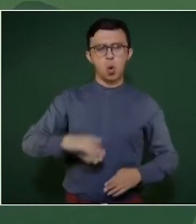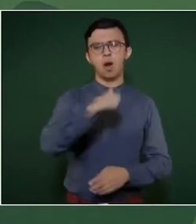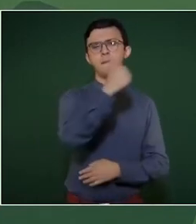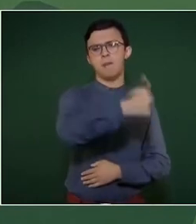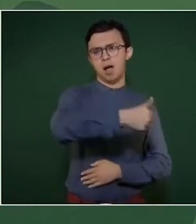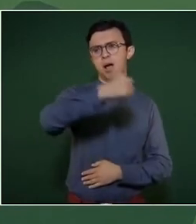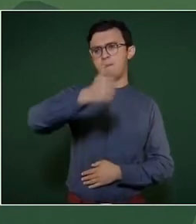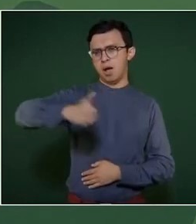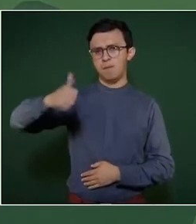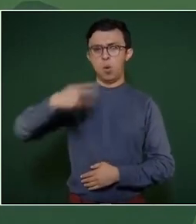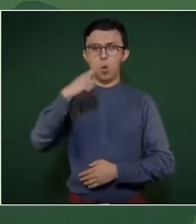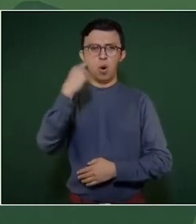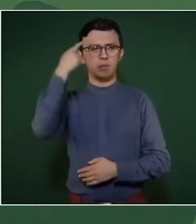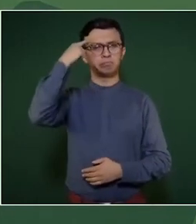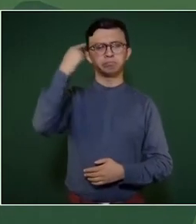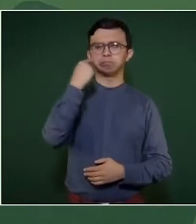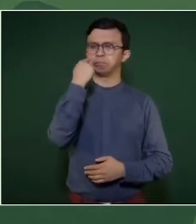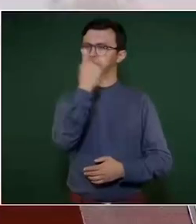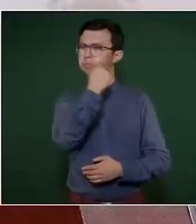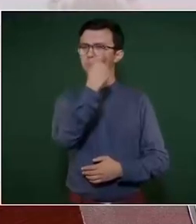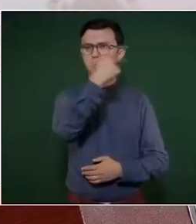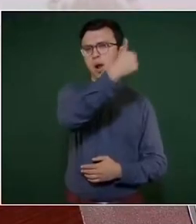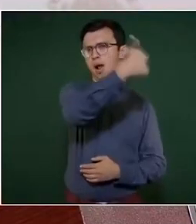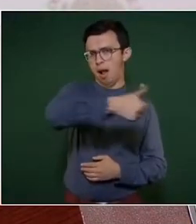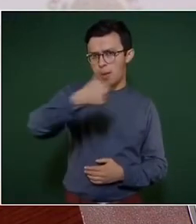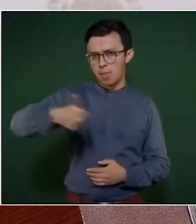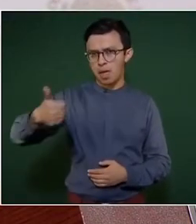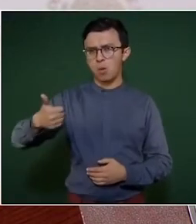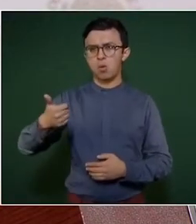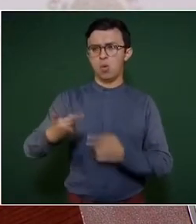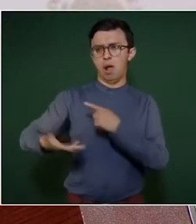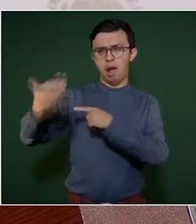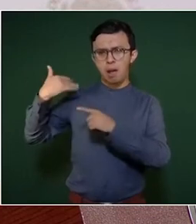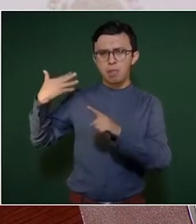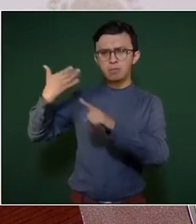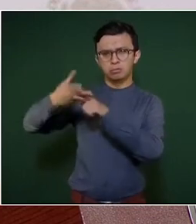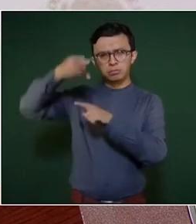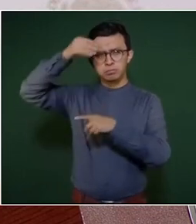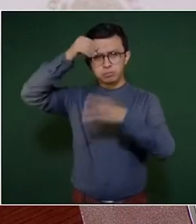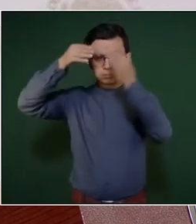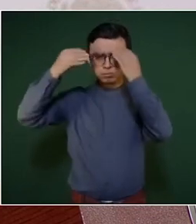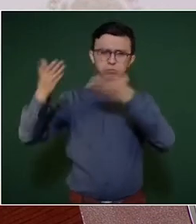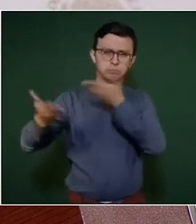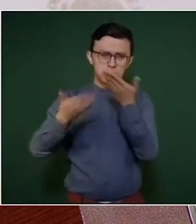su criterio, su formación, pero son